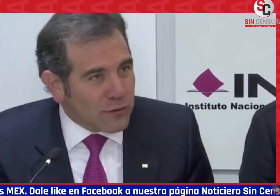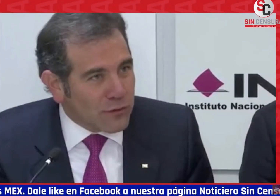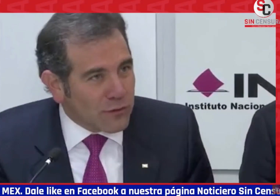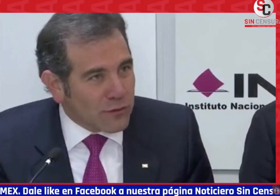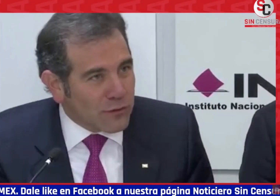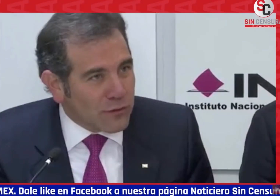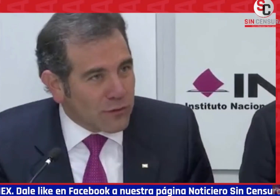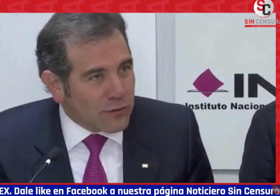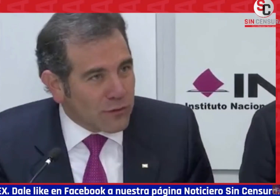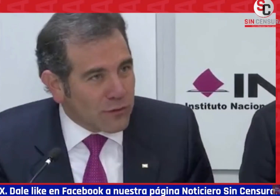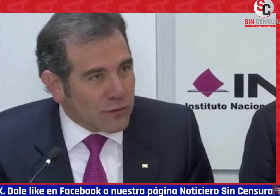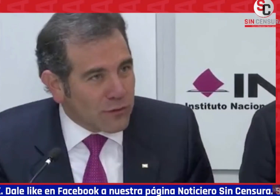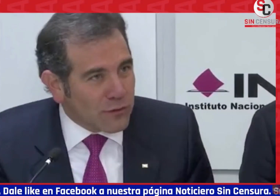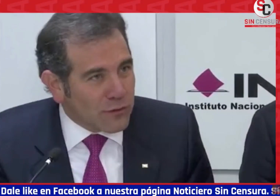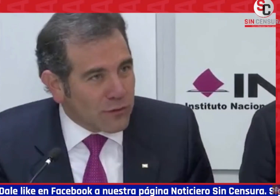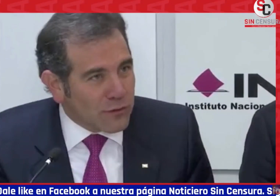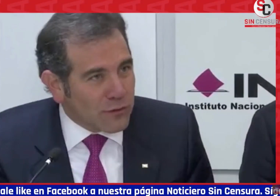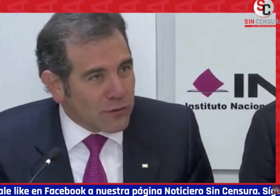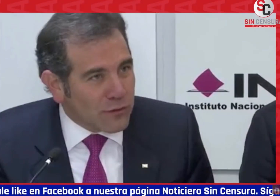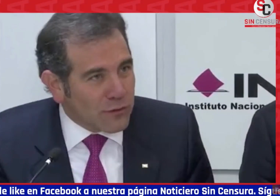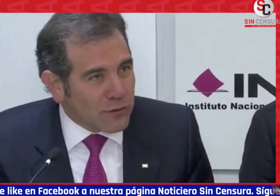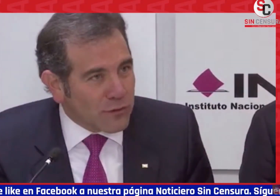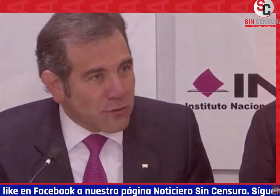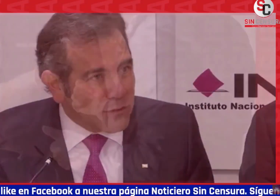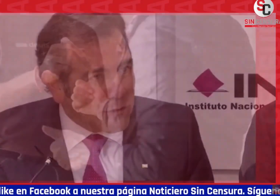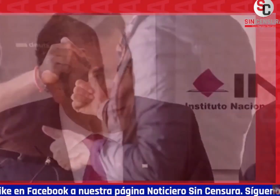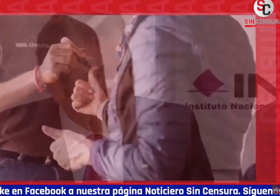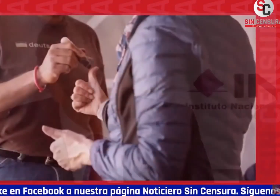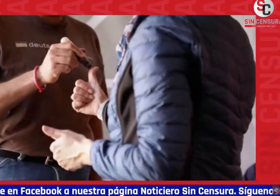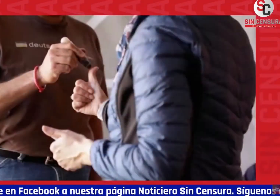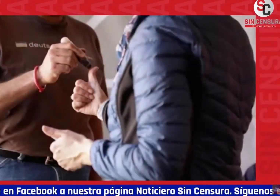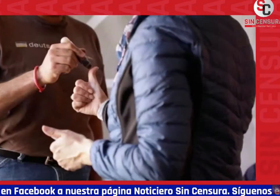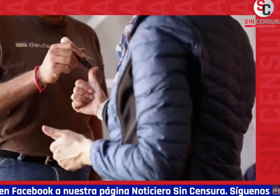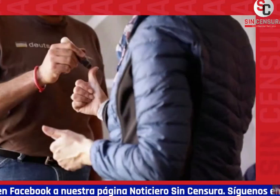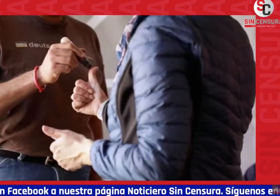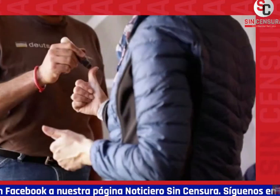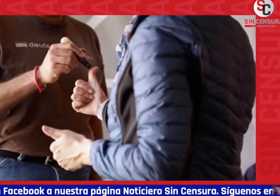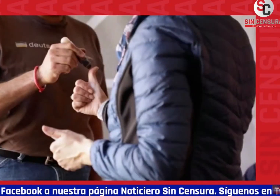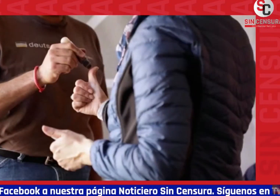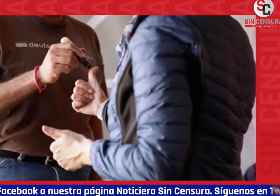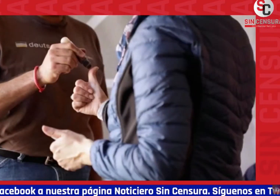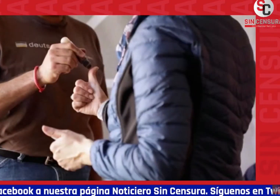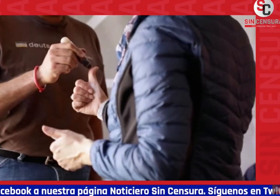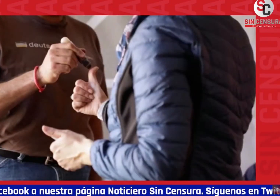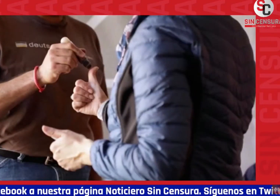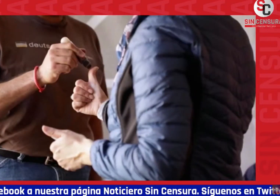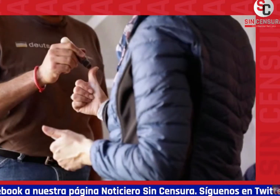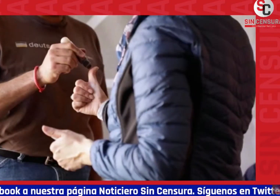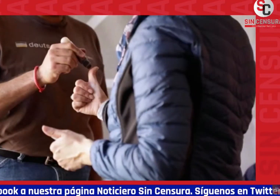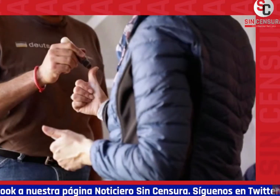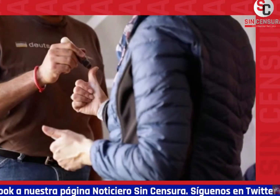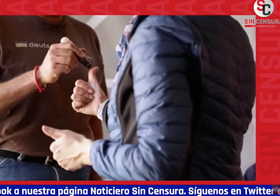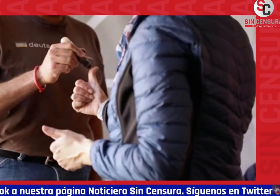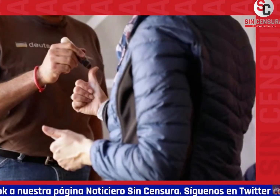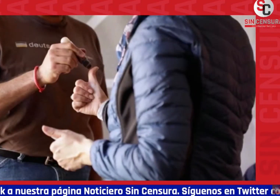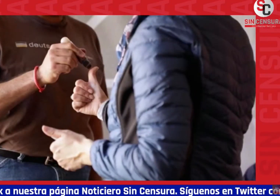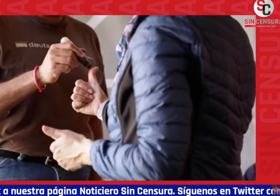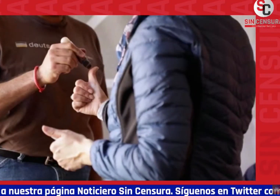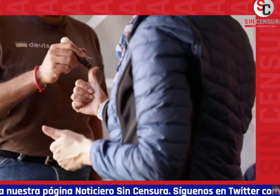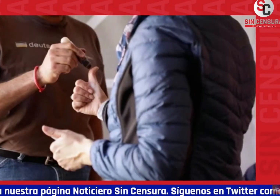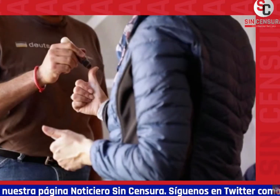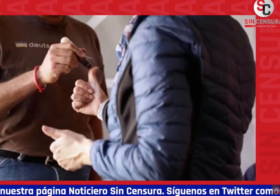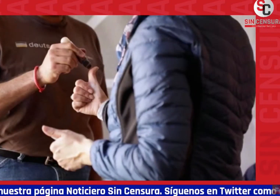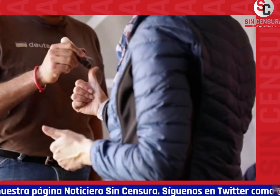INE, pues hay que desenmascarar cuando estas propuestas están formuladas, pues digamos, sin ningún sustento técnico mínimo y